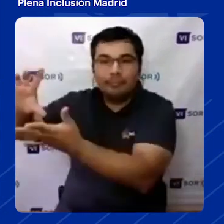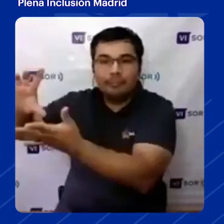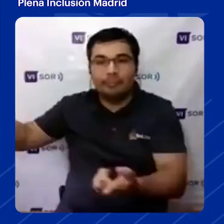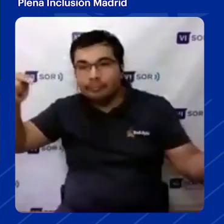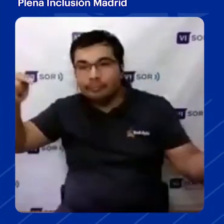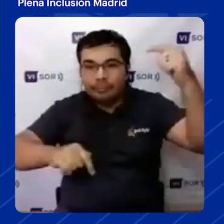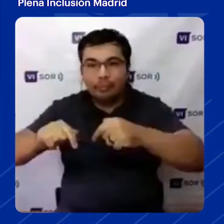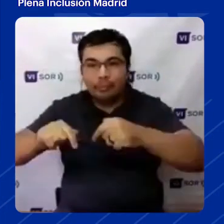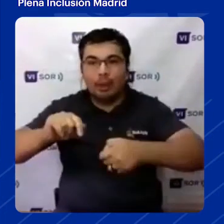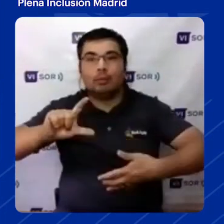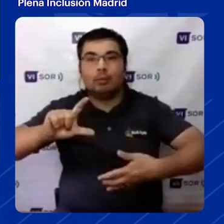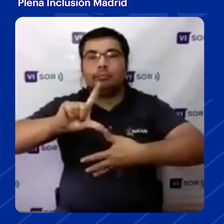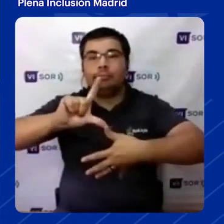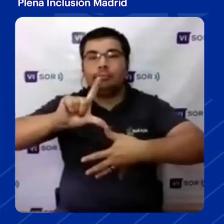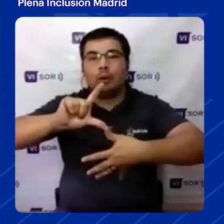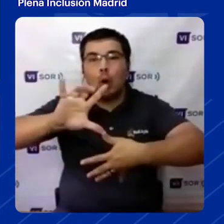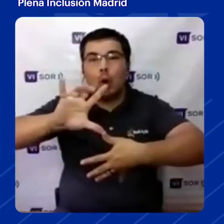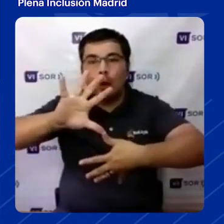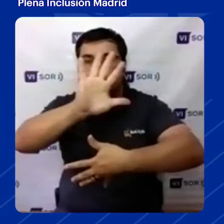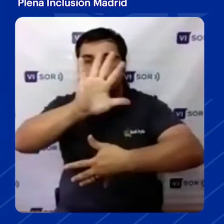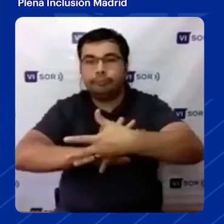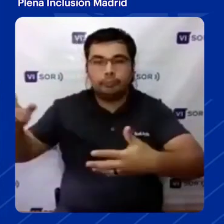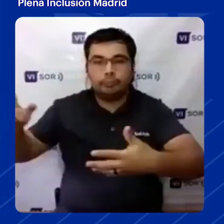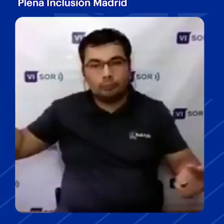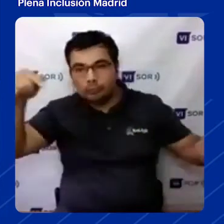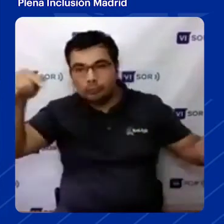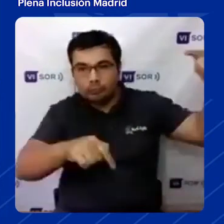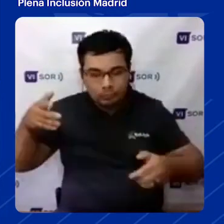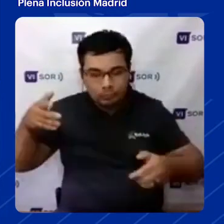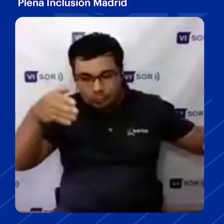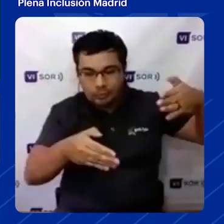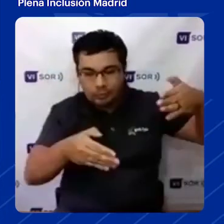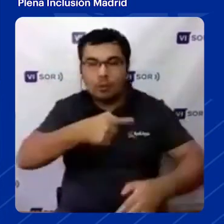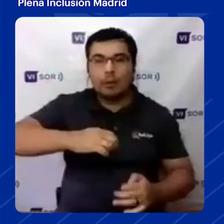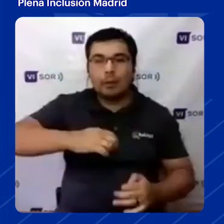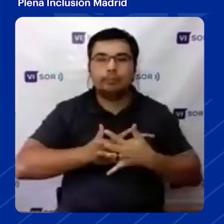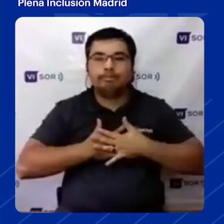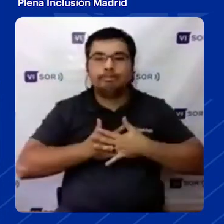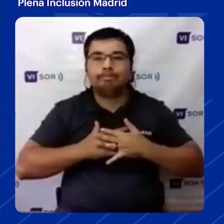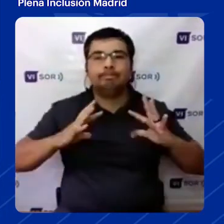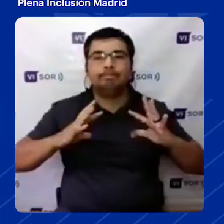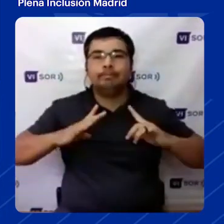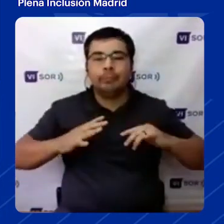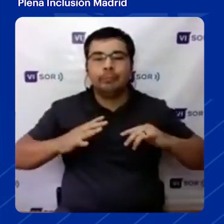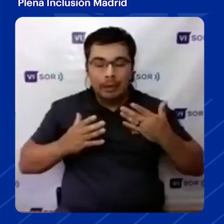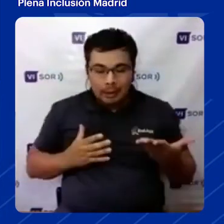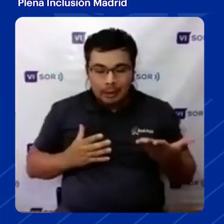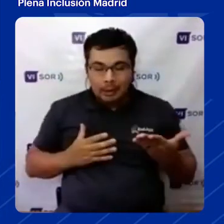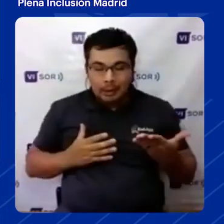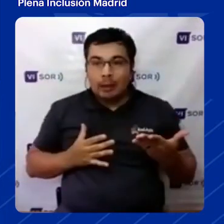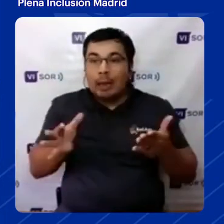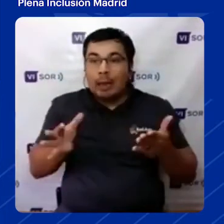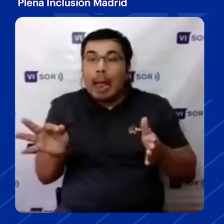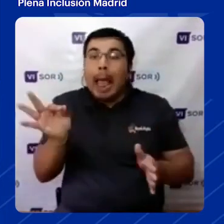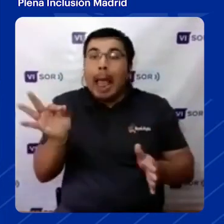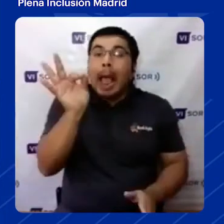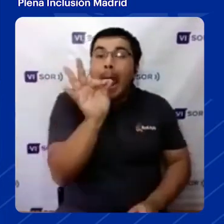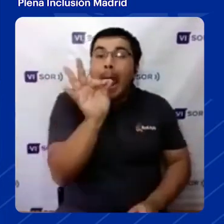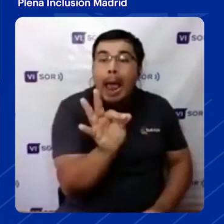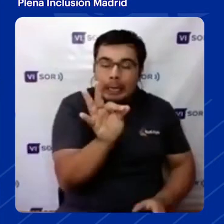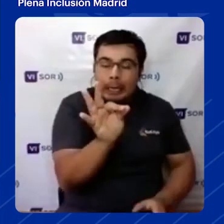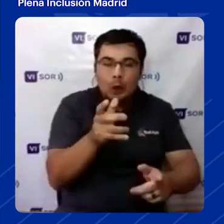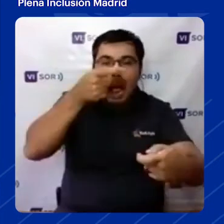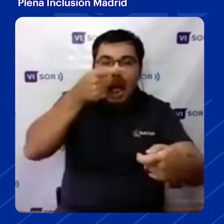Iberoamérica. Y por lo tanto nos sentimos muy afortunados de que la lectura fácil, de que este granito de arena que ponemos con la lectura